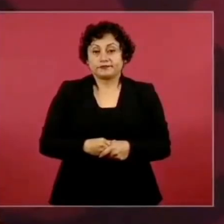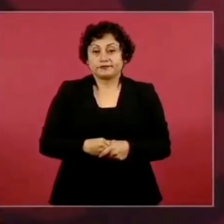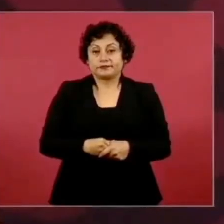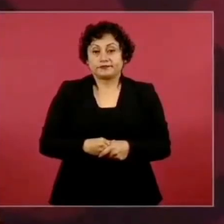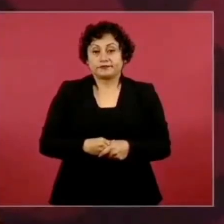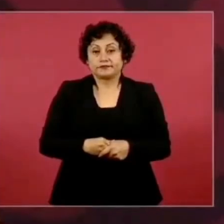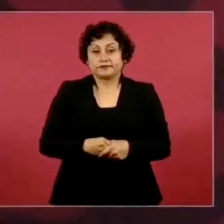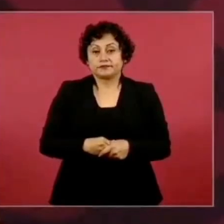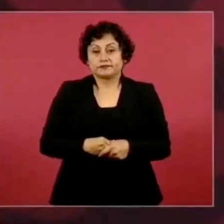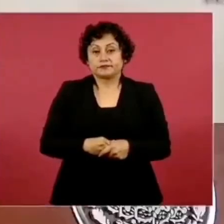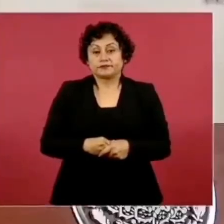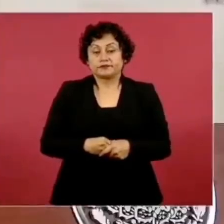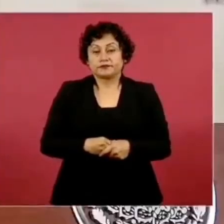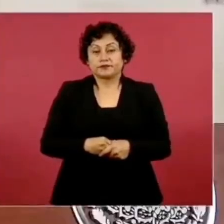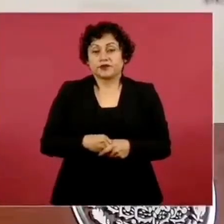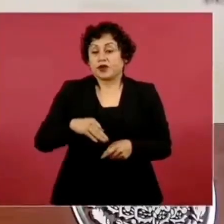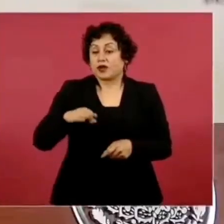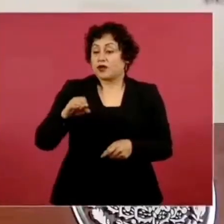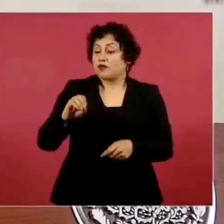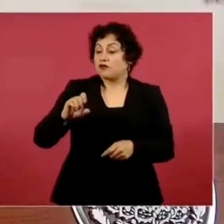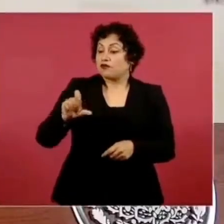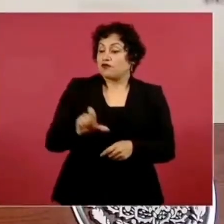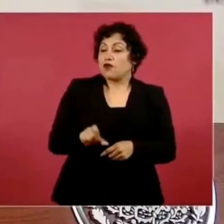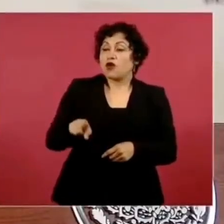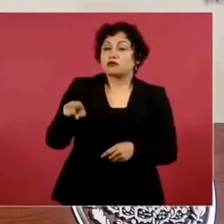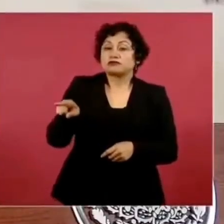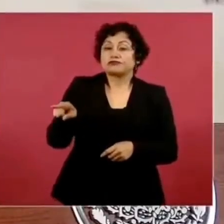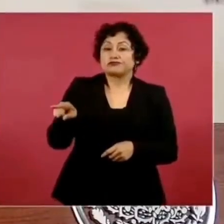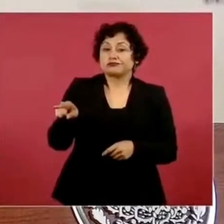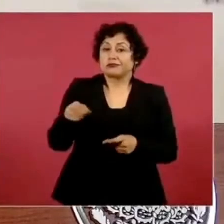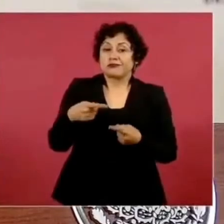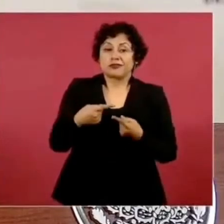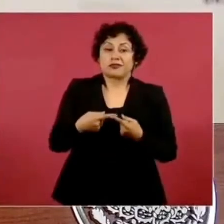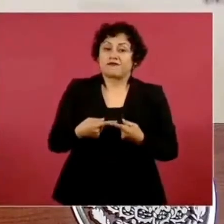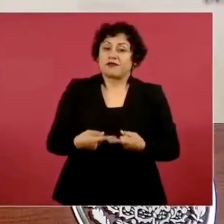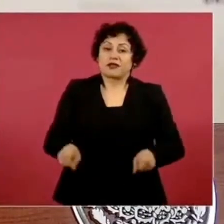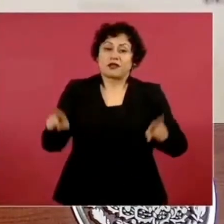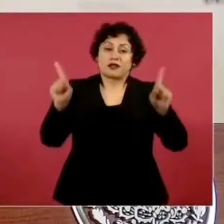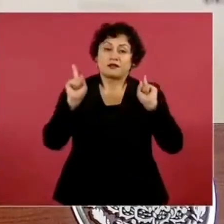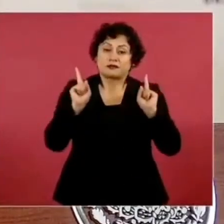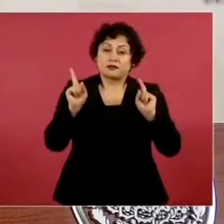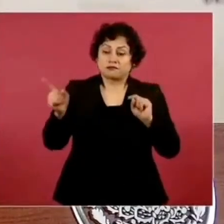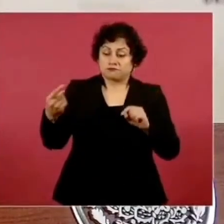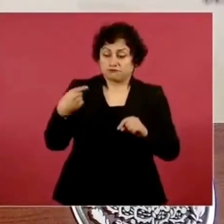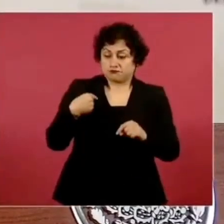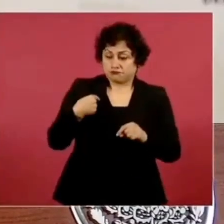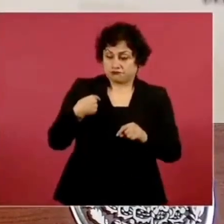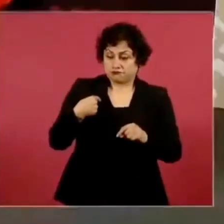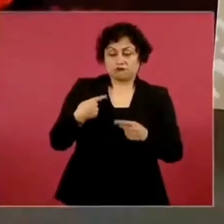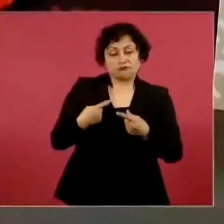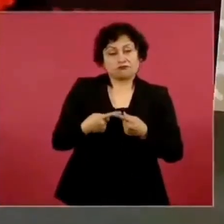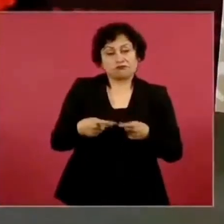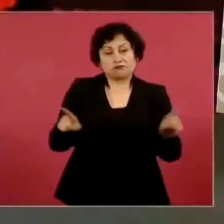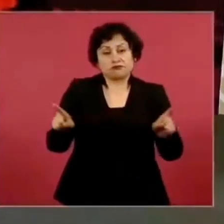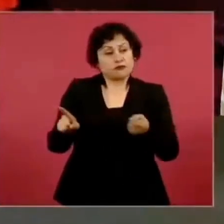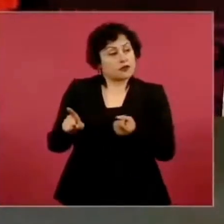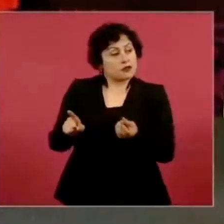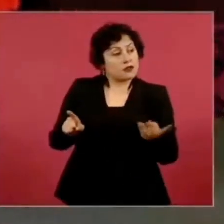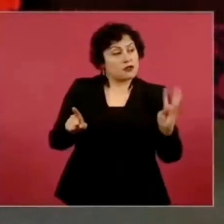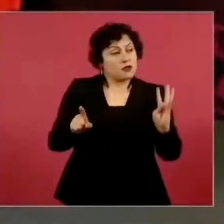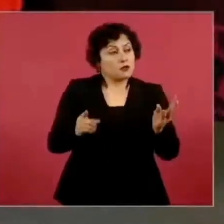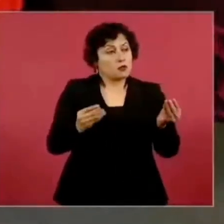un pensamiento contrario al que yo tengo y al que tenemos muchos,